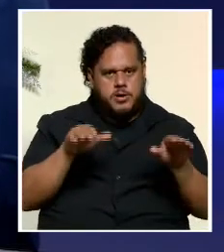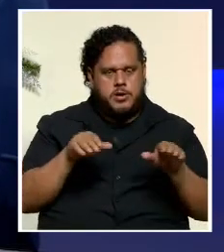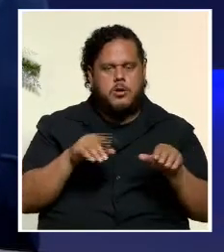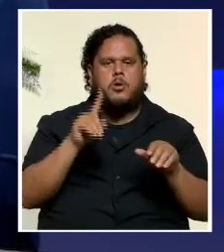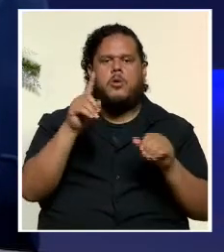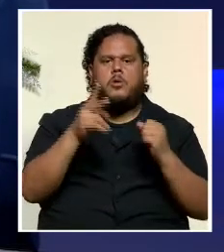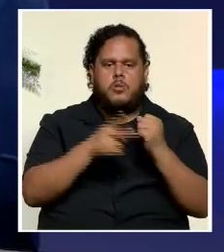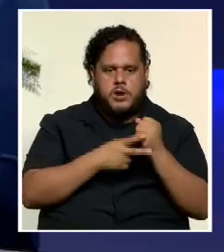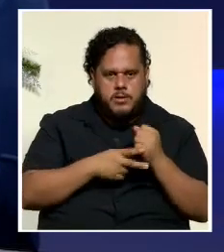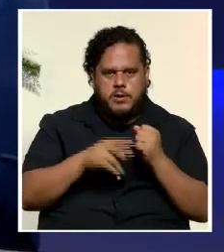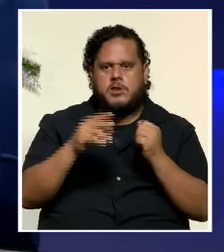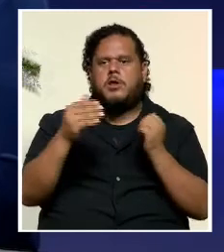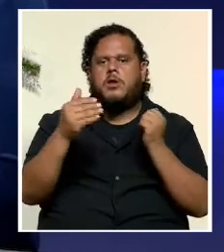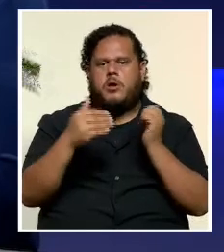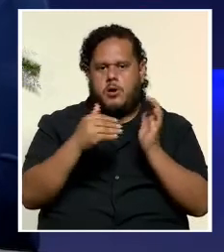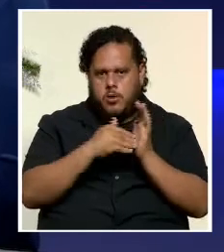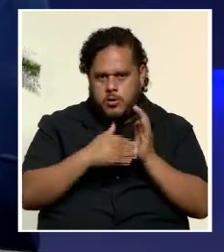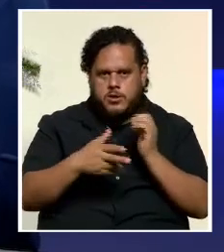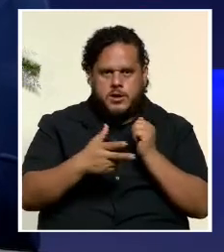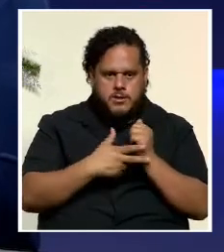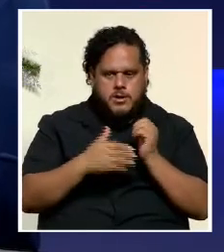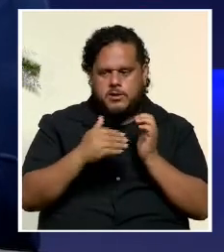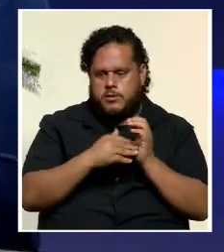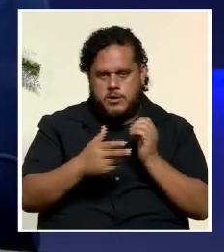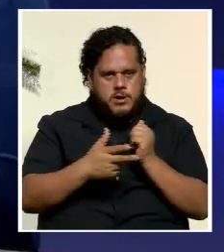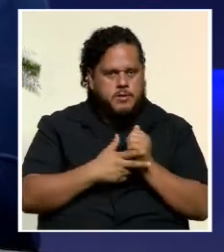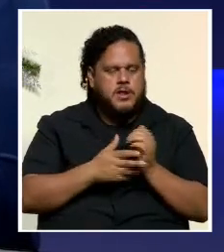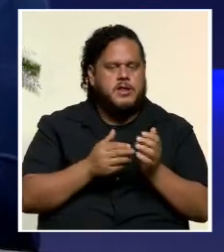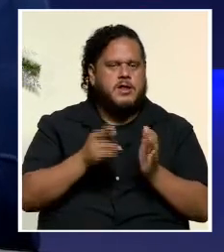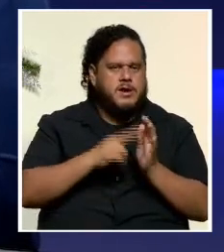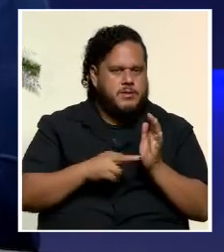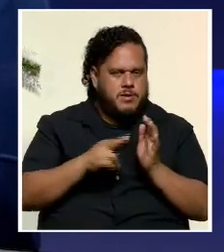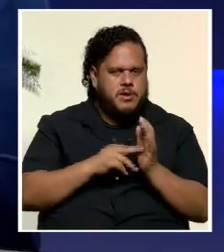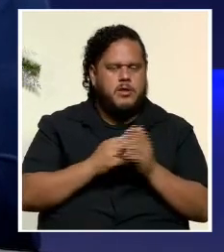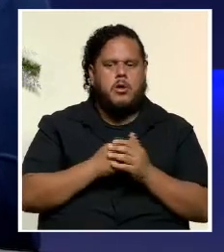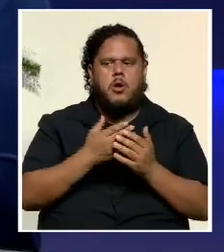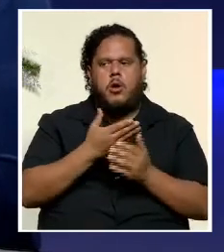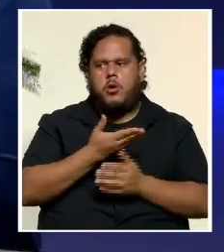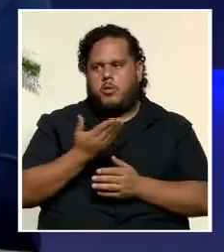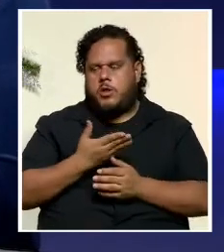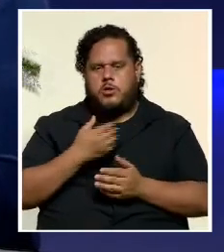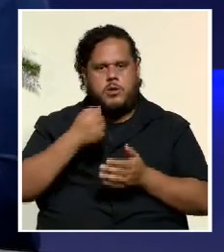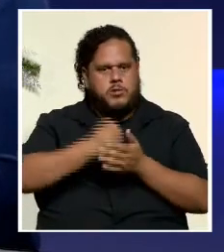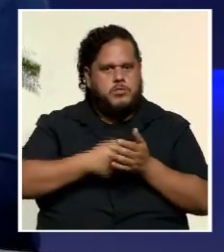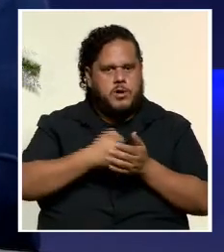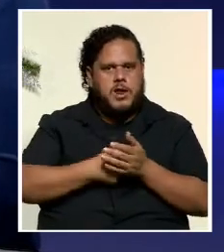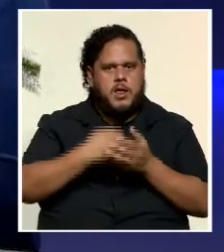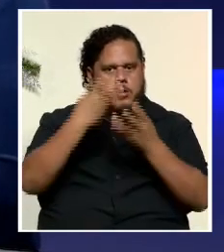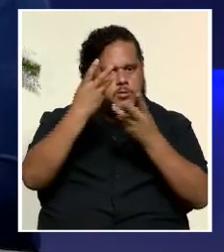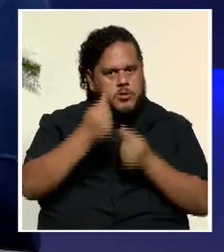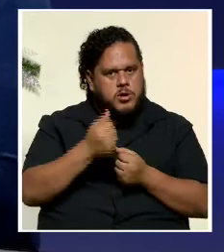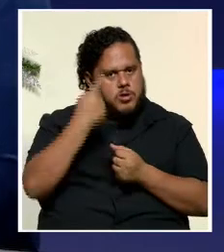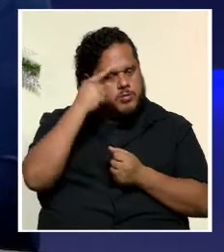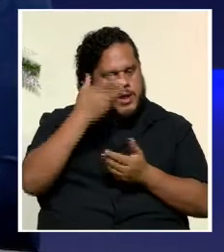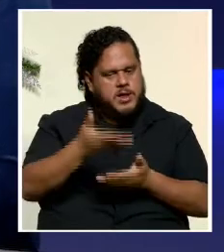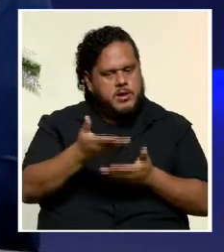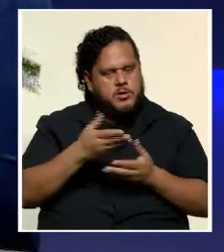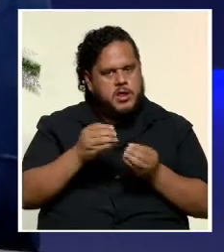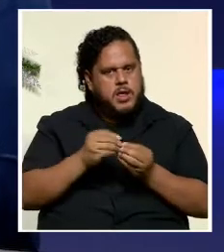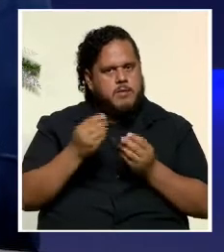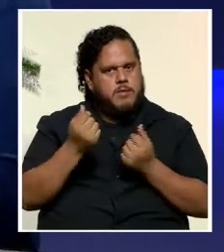otra vez a la Asamblea Legislativa cuando hemos peleado el presupuesto para que nos asignen más recursos para